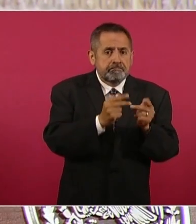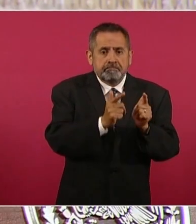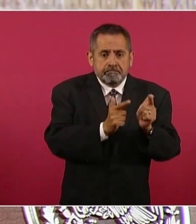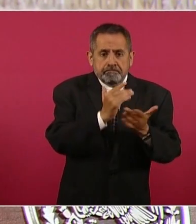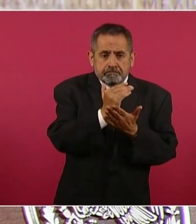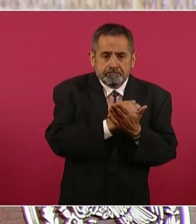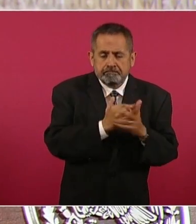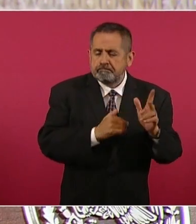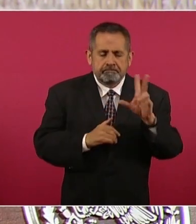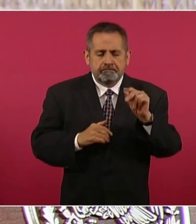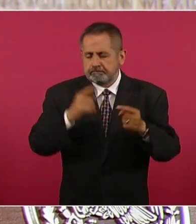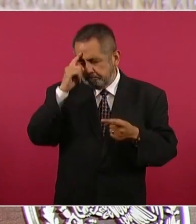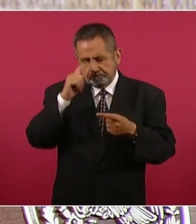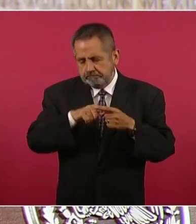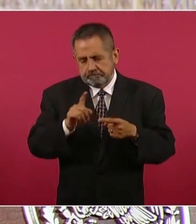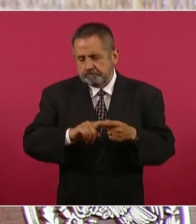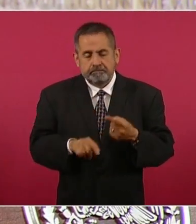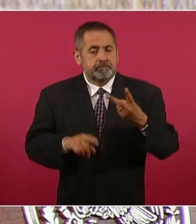Lo segundo,